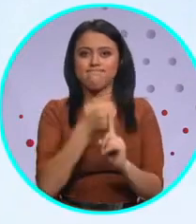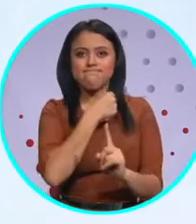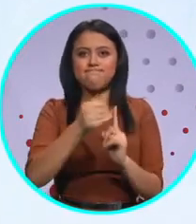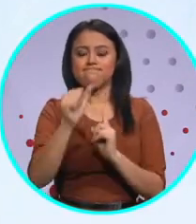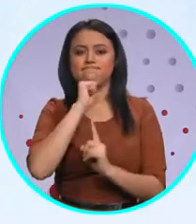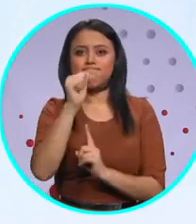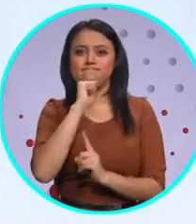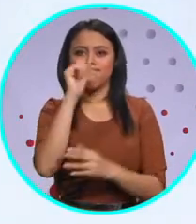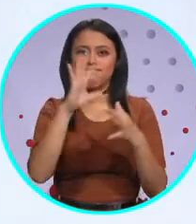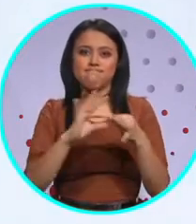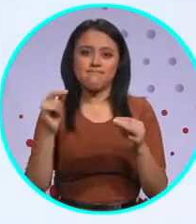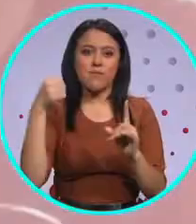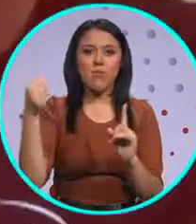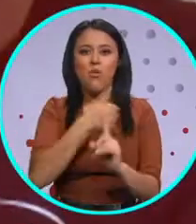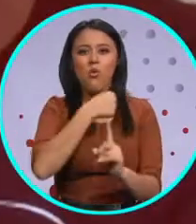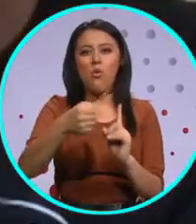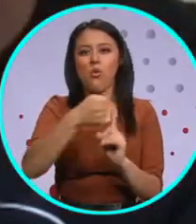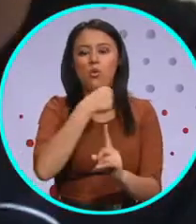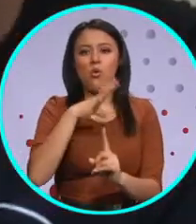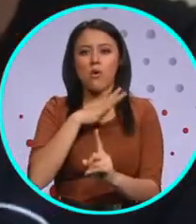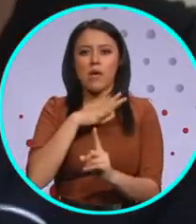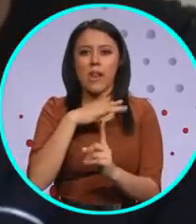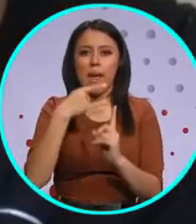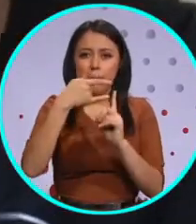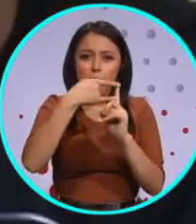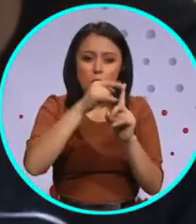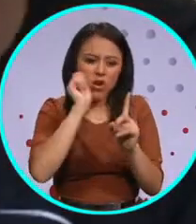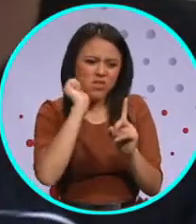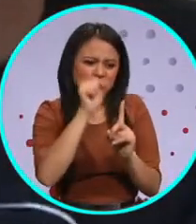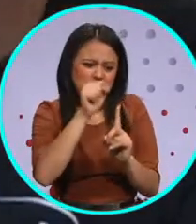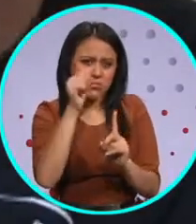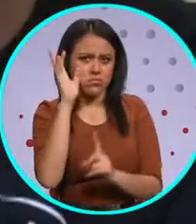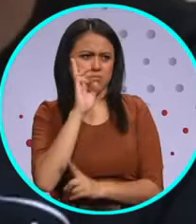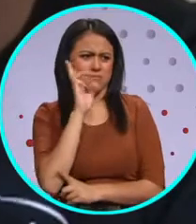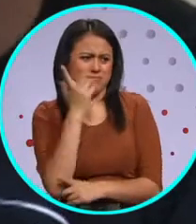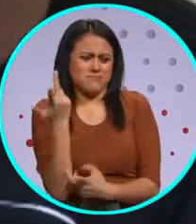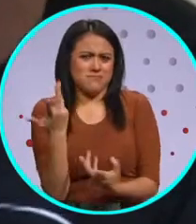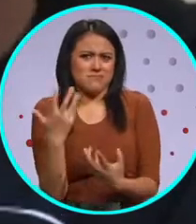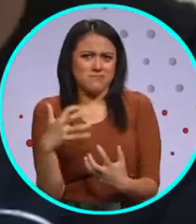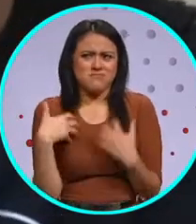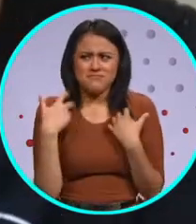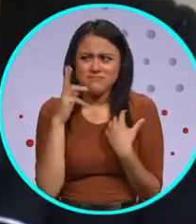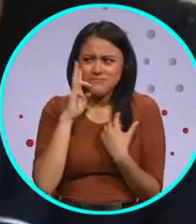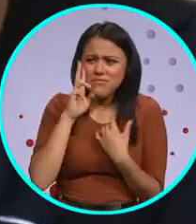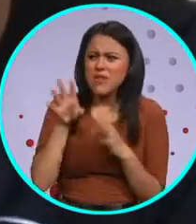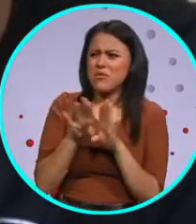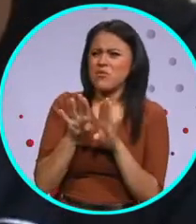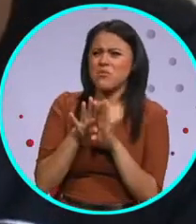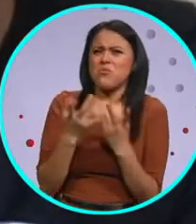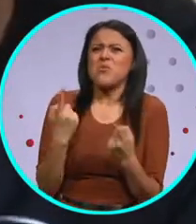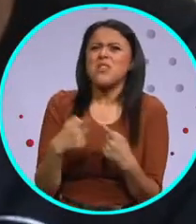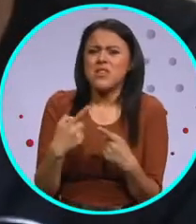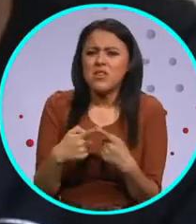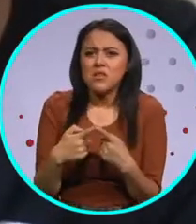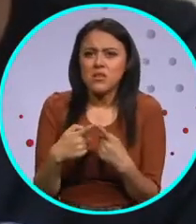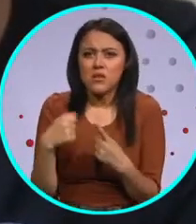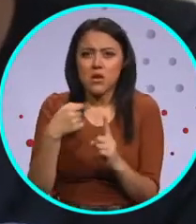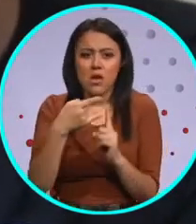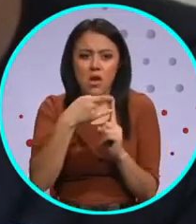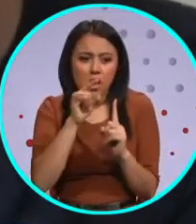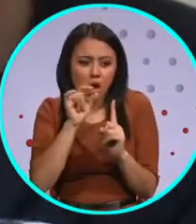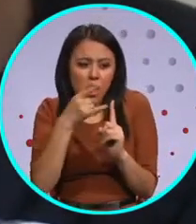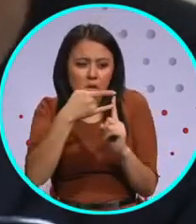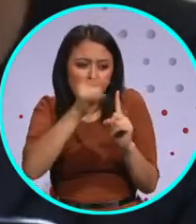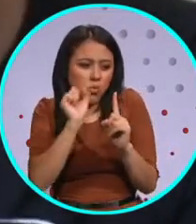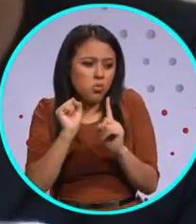explicación lo golpearon golpearon la puerta de una manera muy agresiva de hecho tiene golpes en la puerta y todo y cuando entran pues